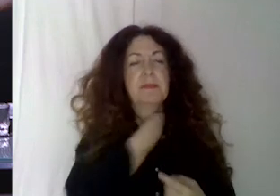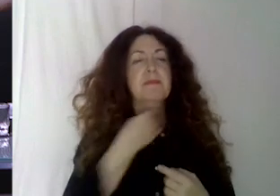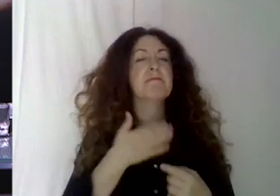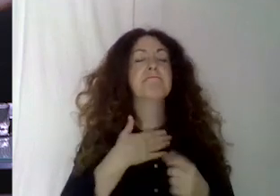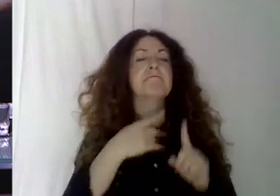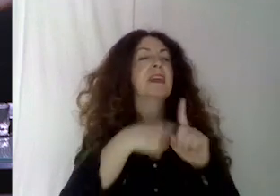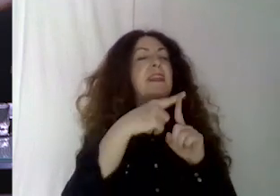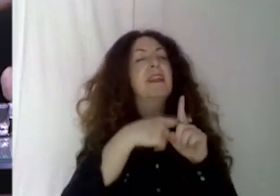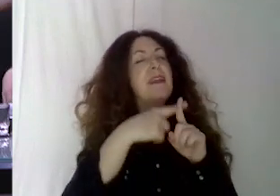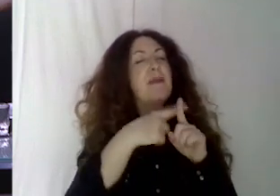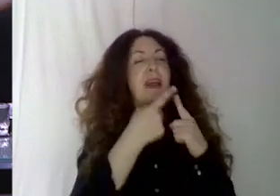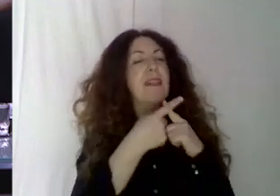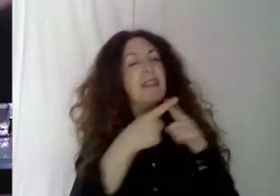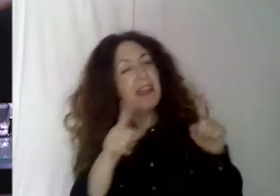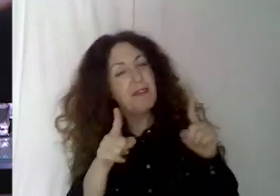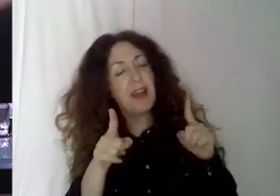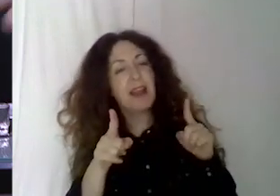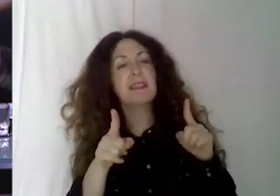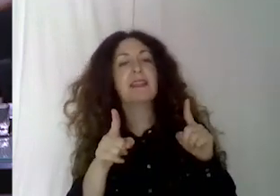Caravaggio aparece